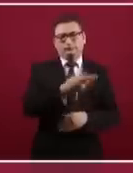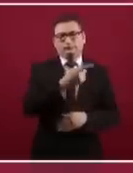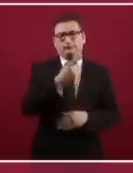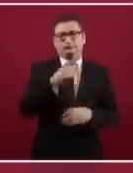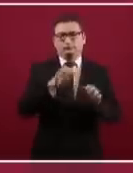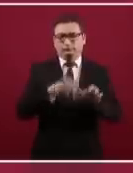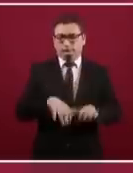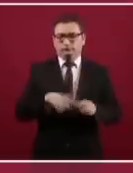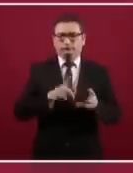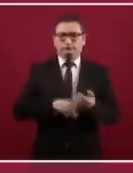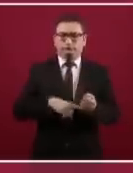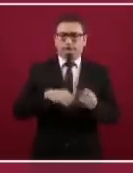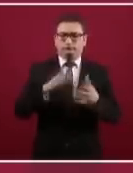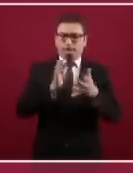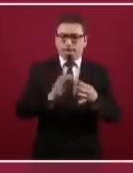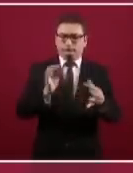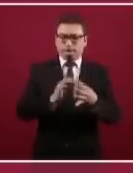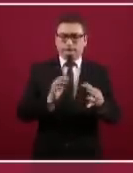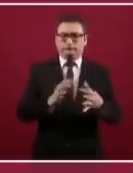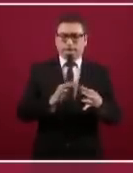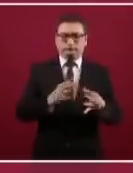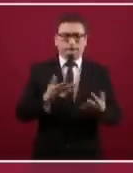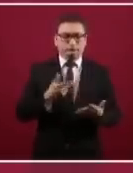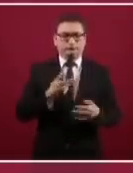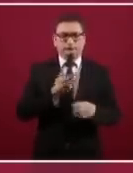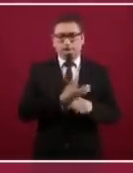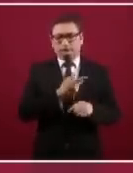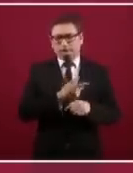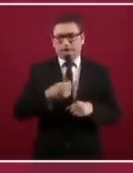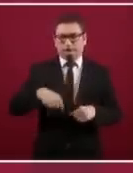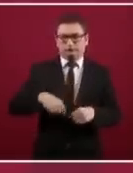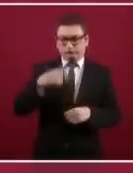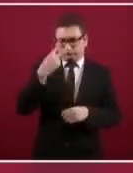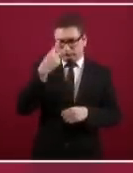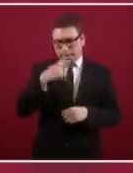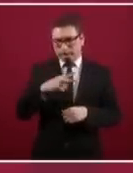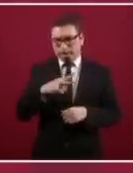que nos conviene a